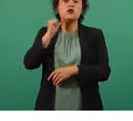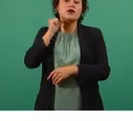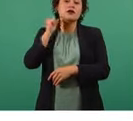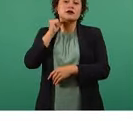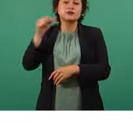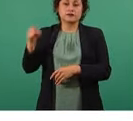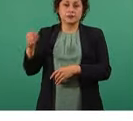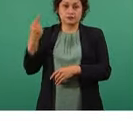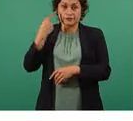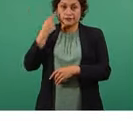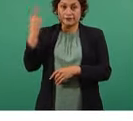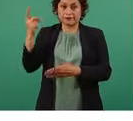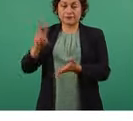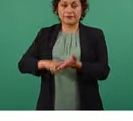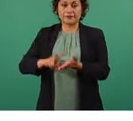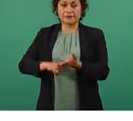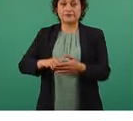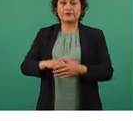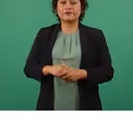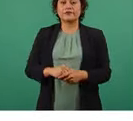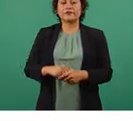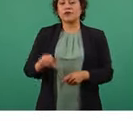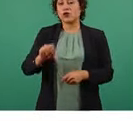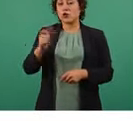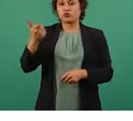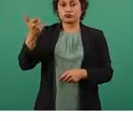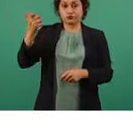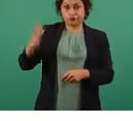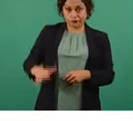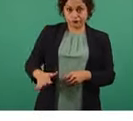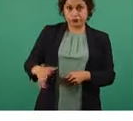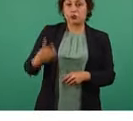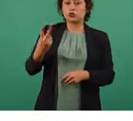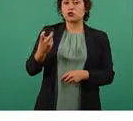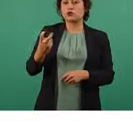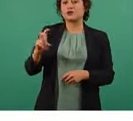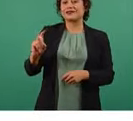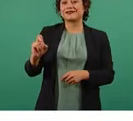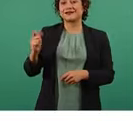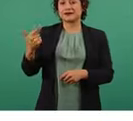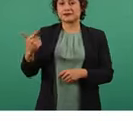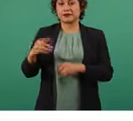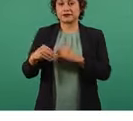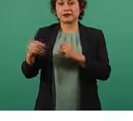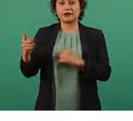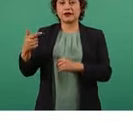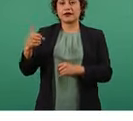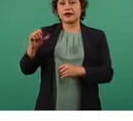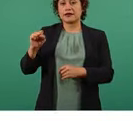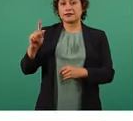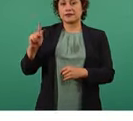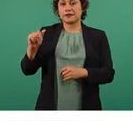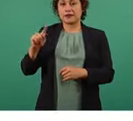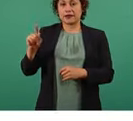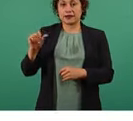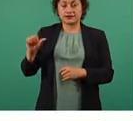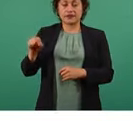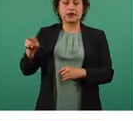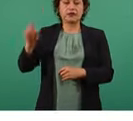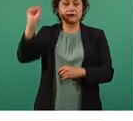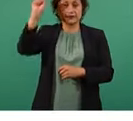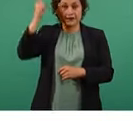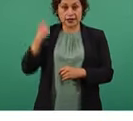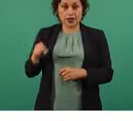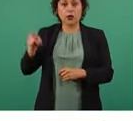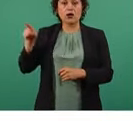por kilo. El más bajo, con 2 pesos con 37 centavos, lo tuvo Gaspasa en Consalá, Sinaloa, con